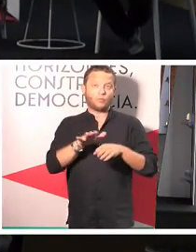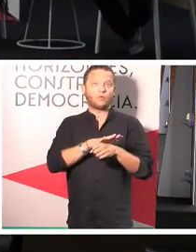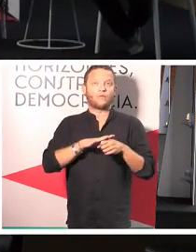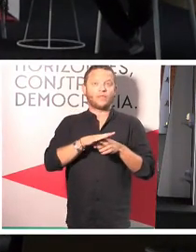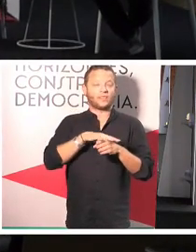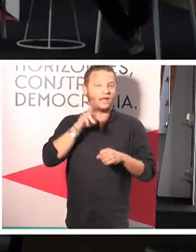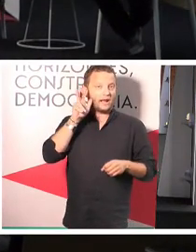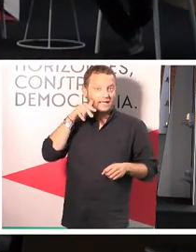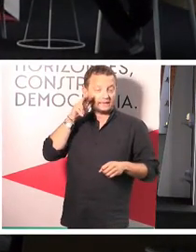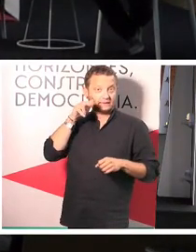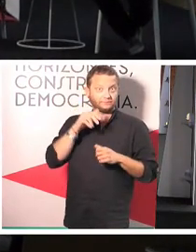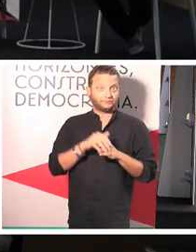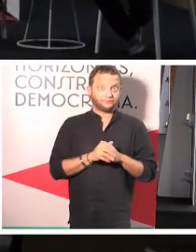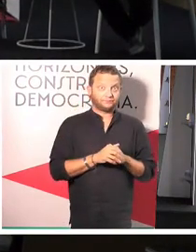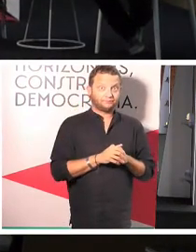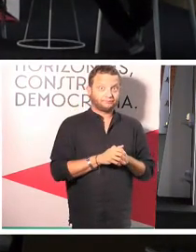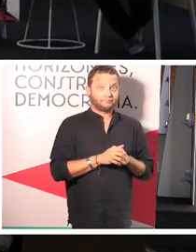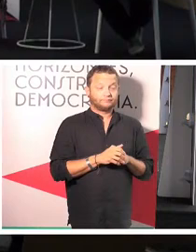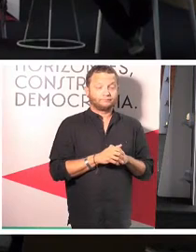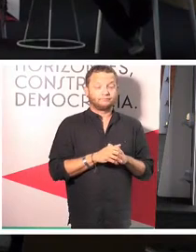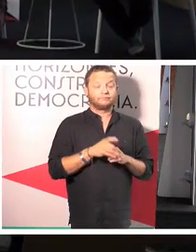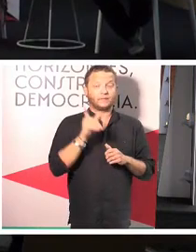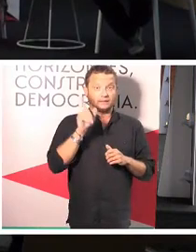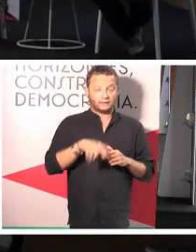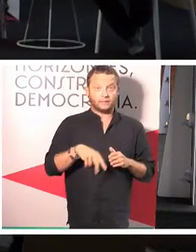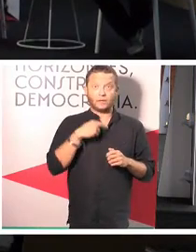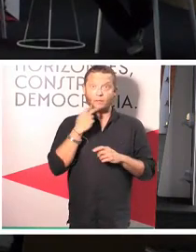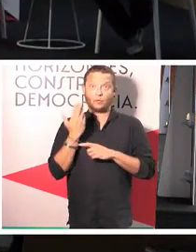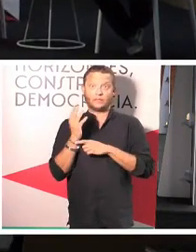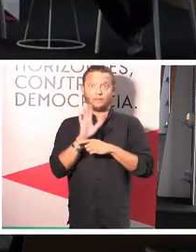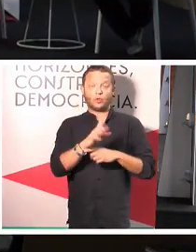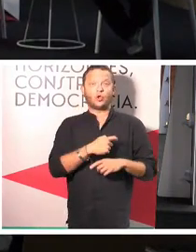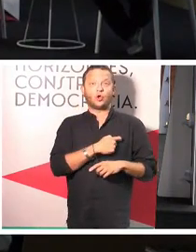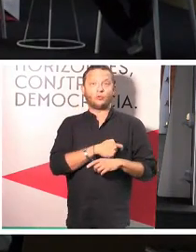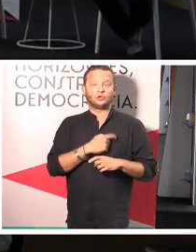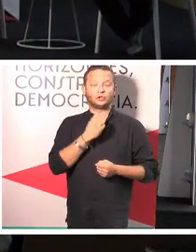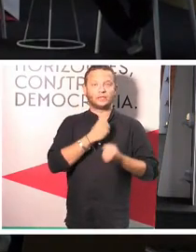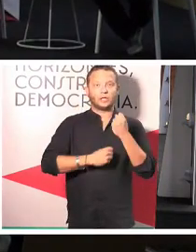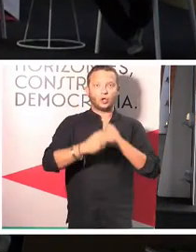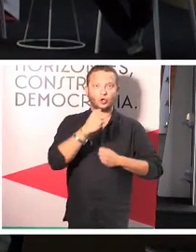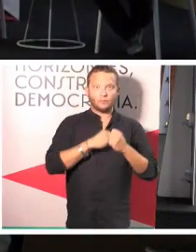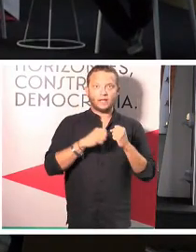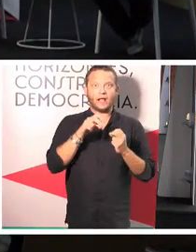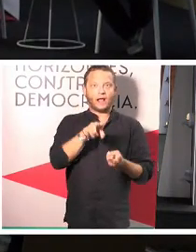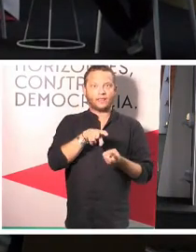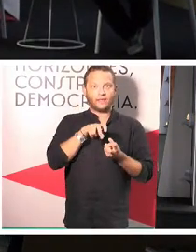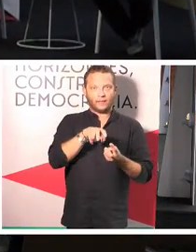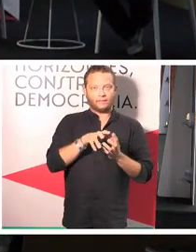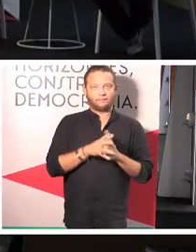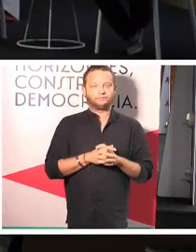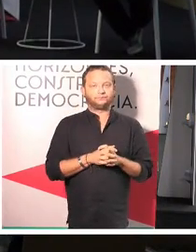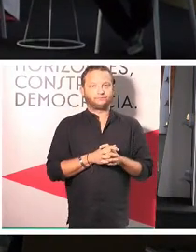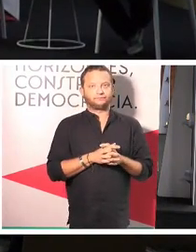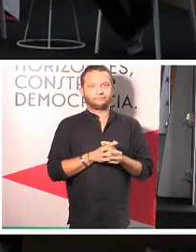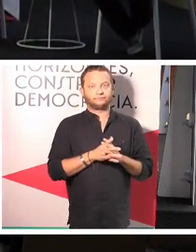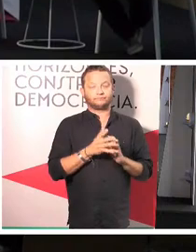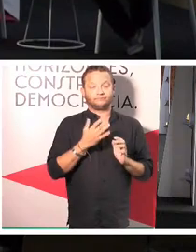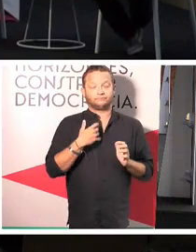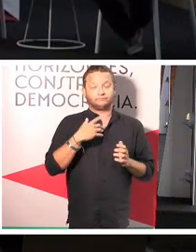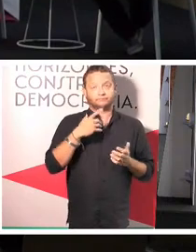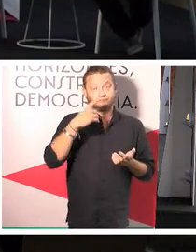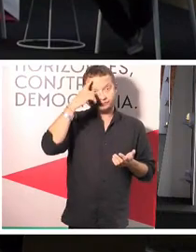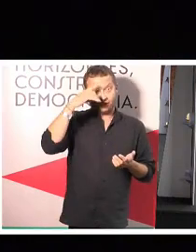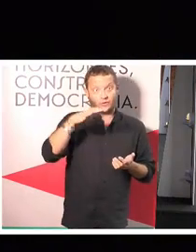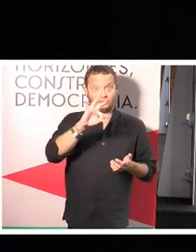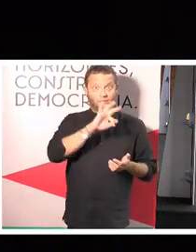Alicante y portavoz de las comisiones de Economía y de Hacienda. Es decir, supongo que me